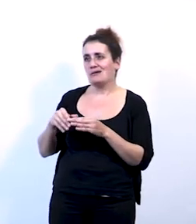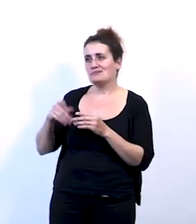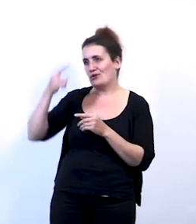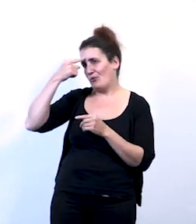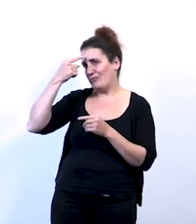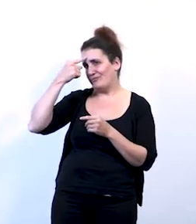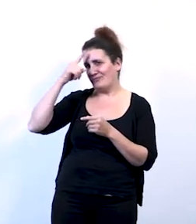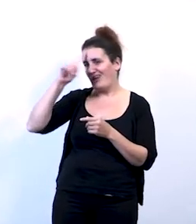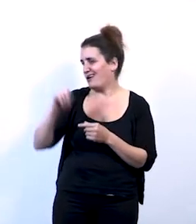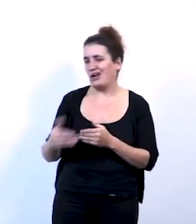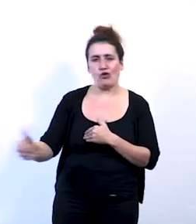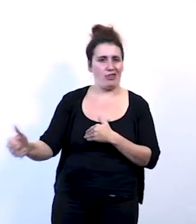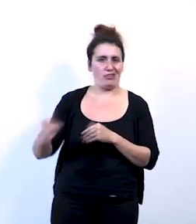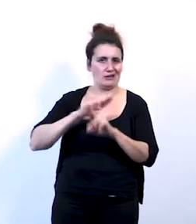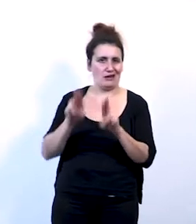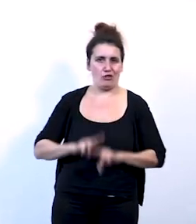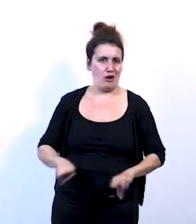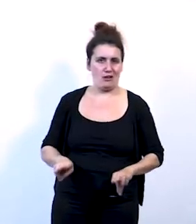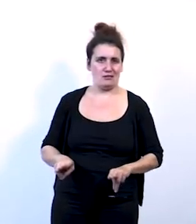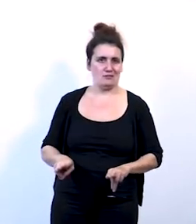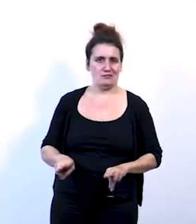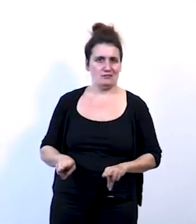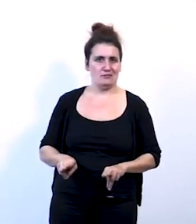ignorancia internacional